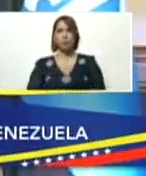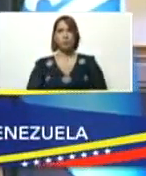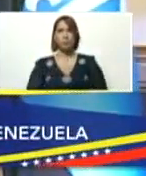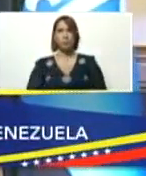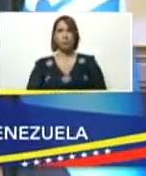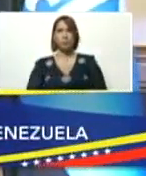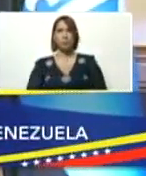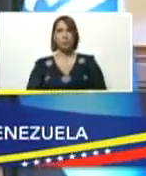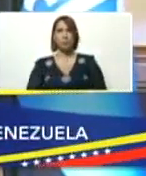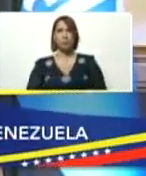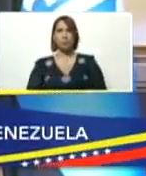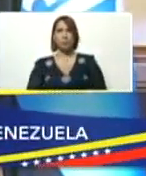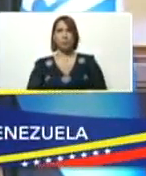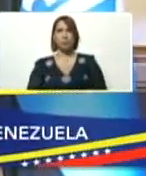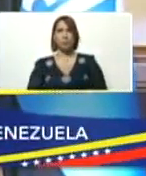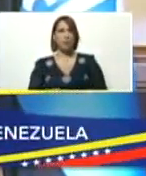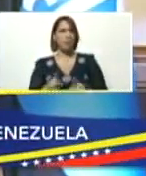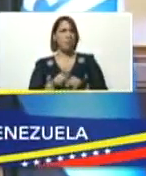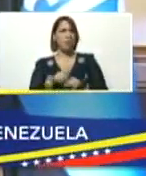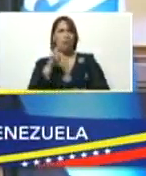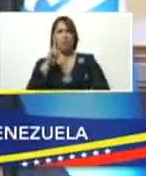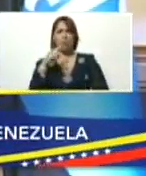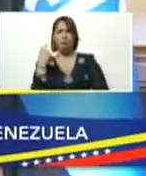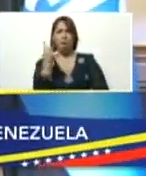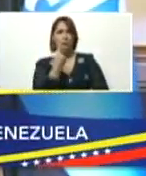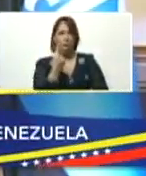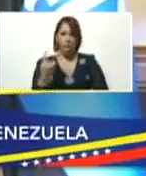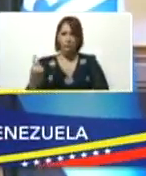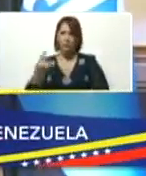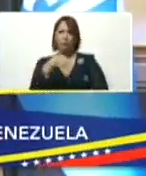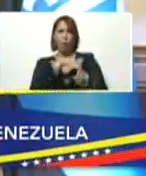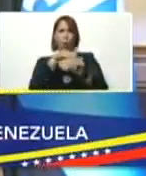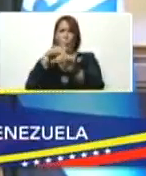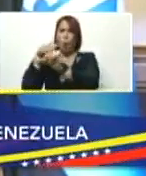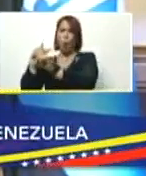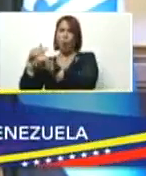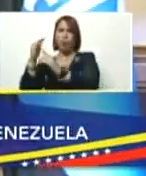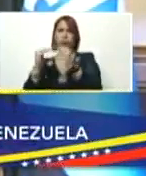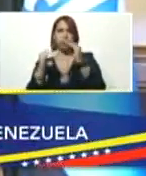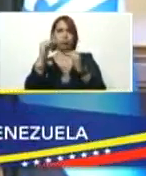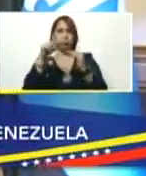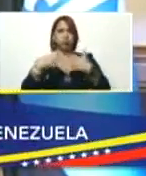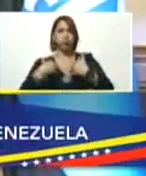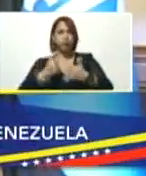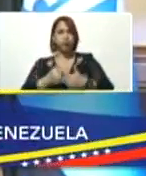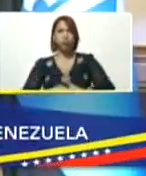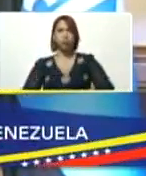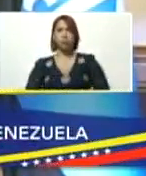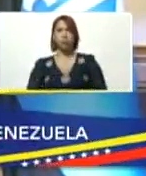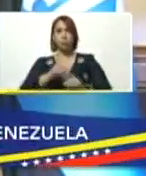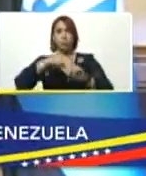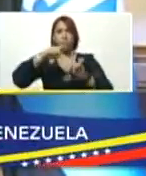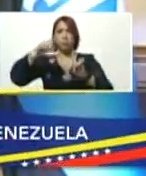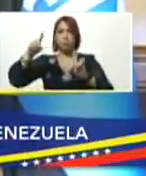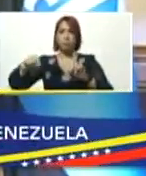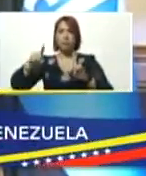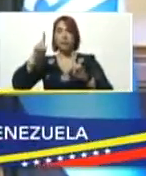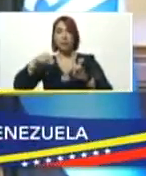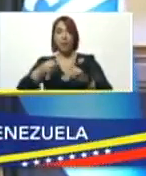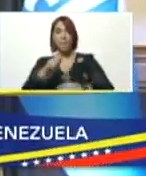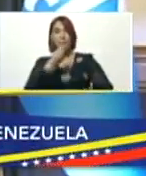que se han devuelto como un boomerang contra la estabilidad y la seguridad energética,